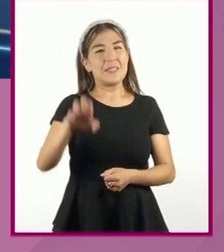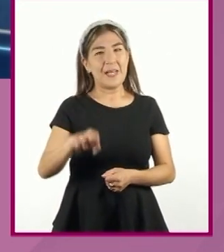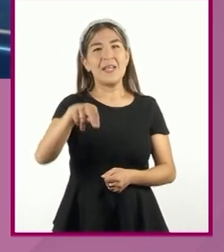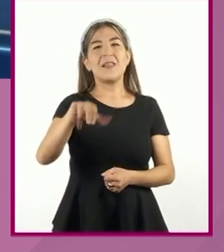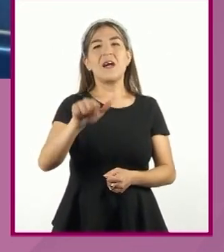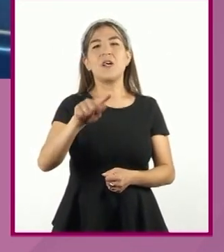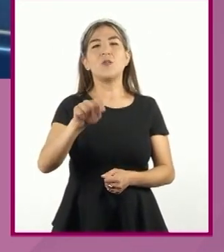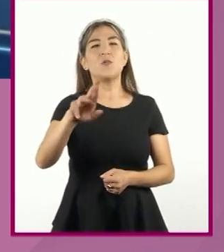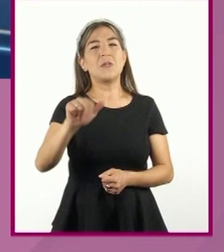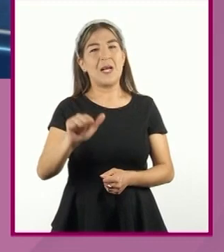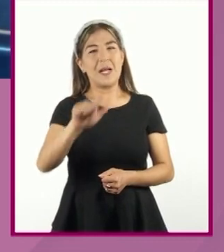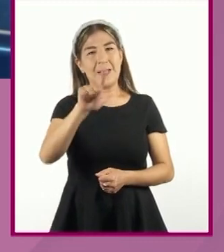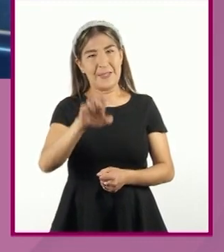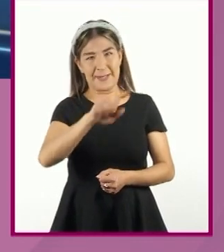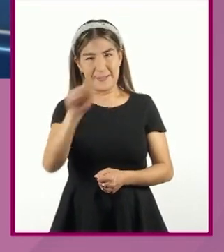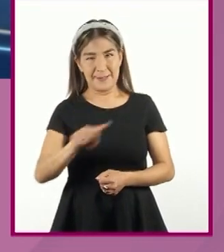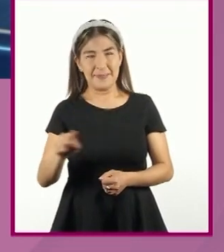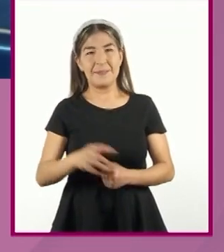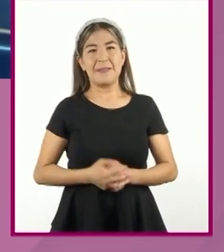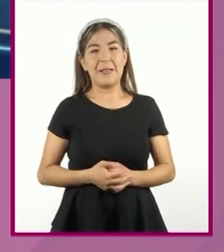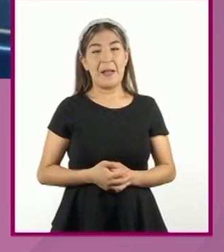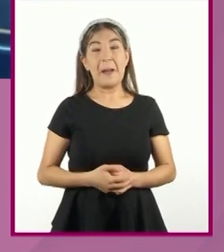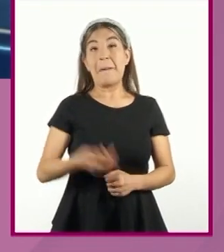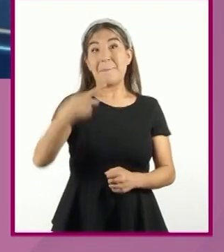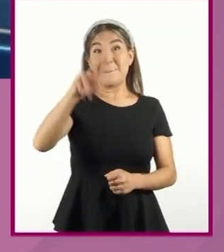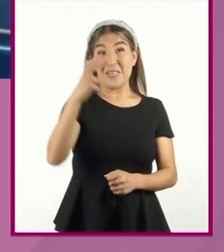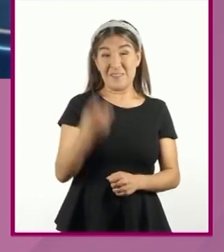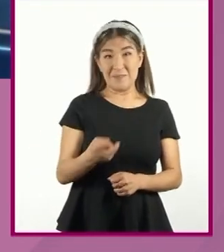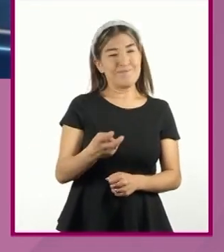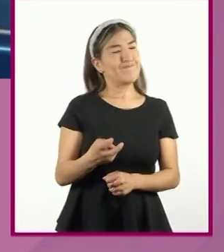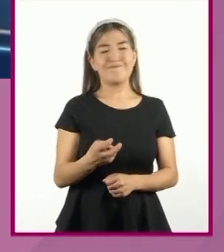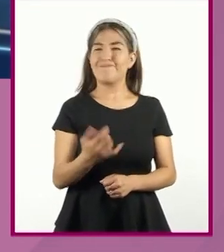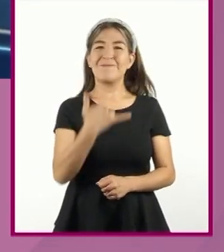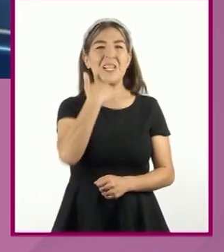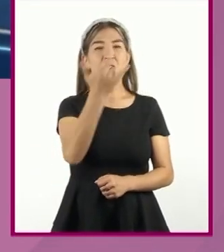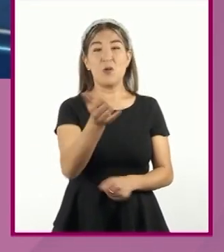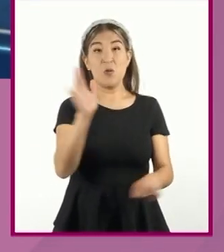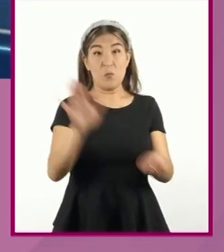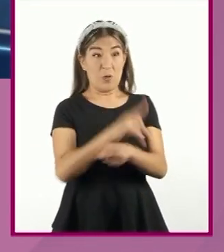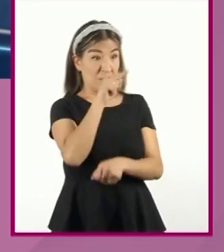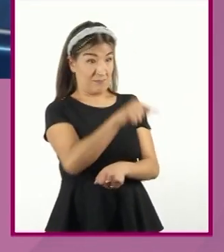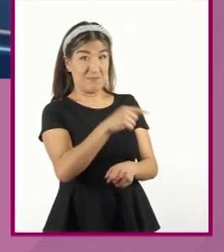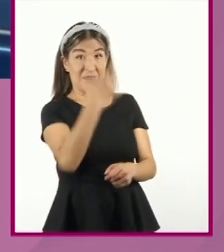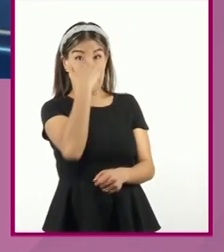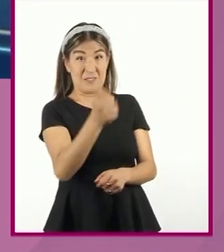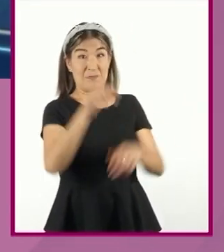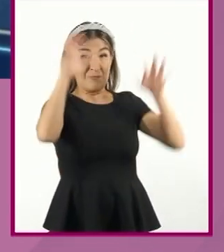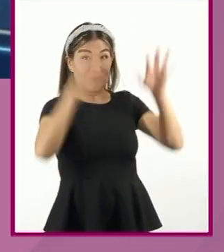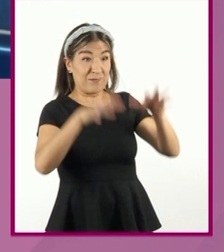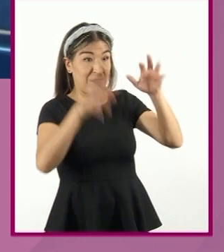naturales. Sin embargo, esto es un error porque no son originados por la naturaleza.